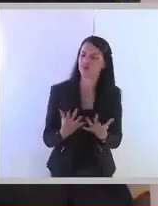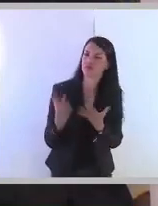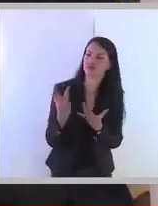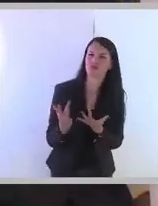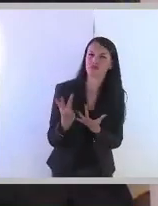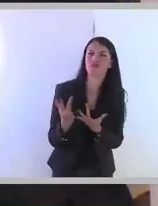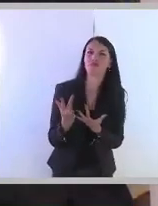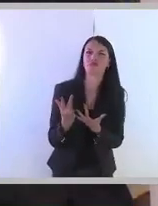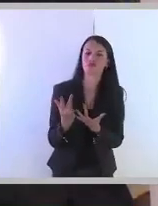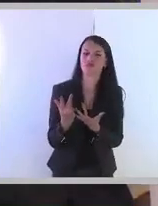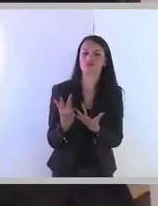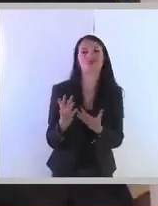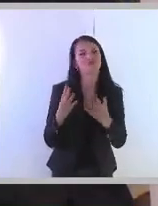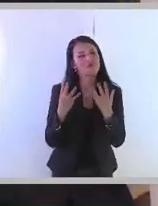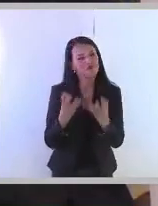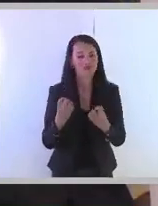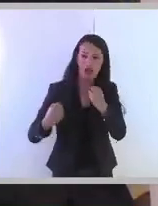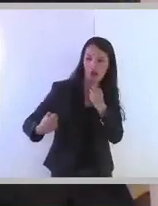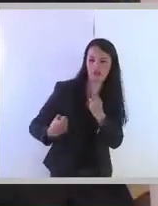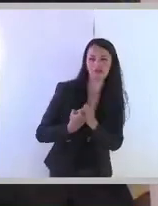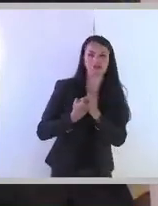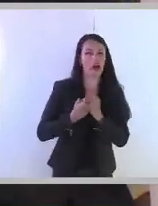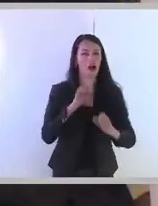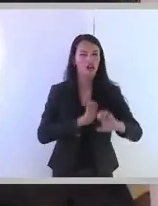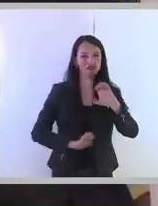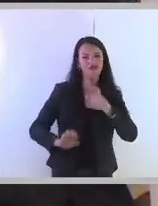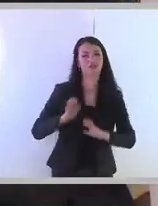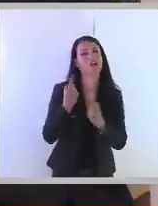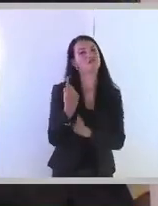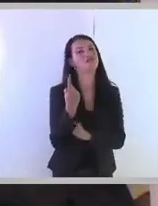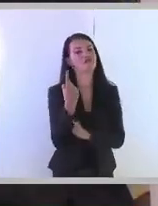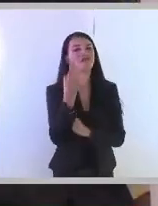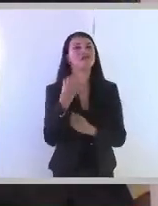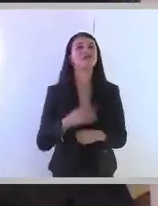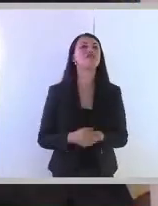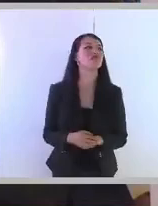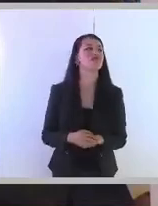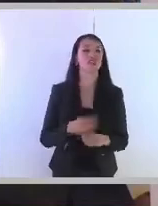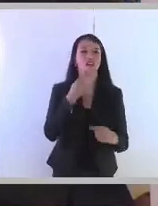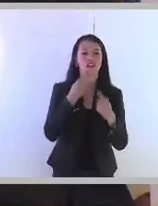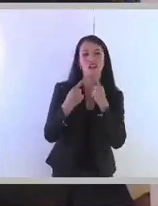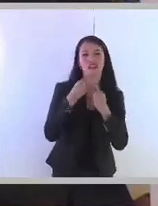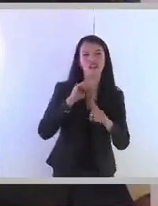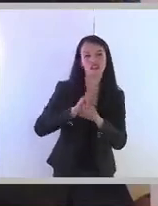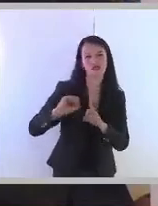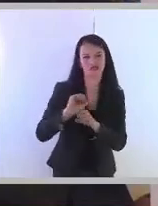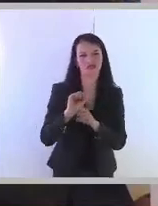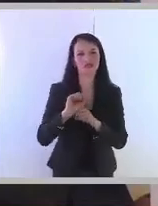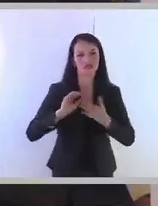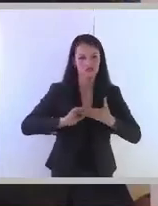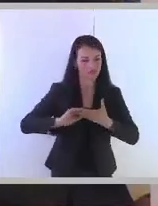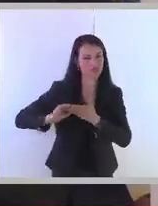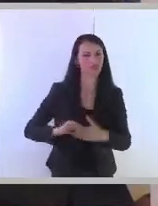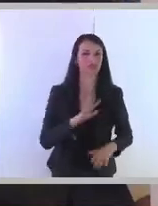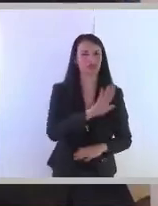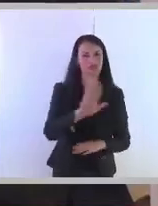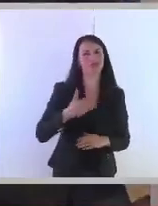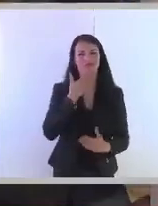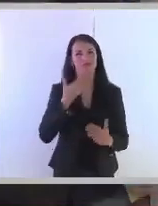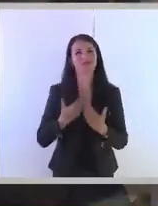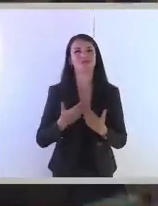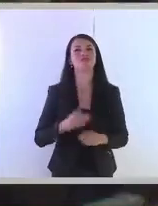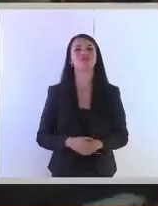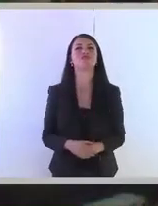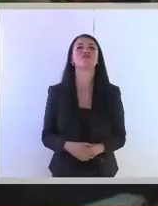contamos con su respaldo para defender las políticas que en diálogo social diseñemos de la mano de ustedes. Muchas gracias.